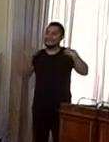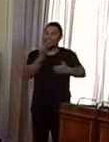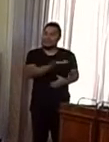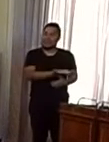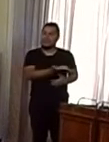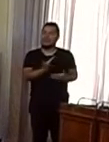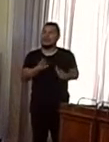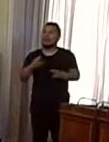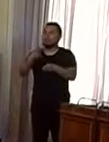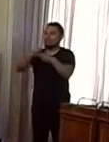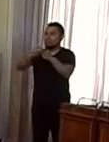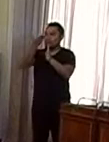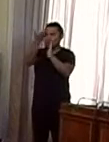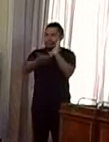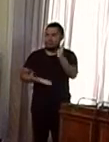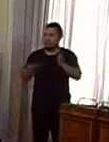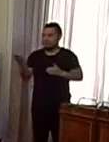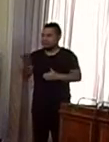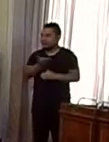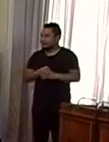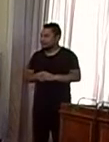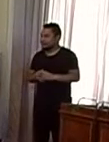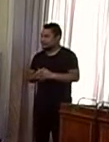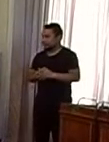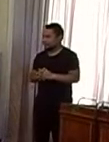que se sirva a pasar la lista pertinente.